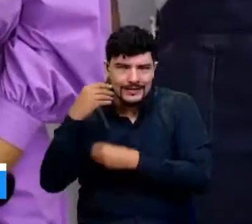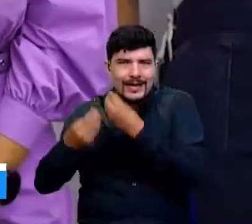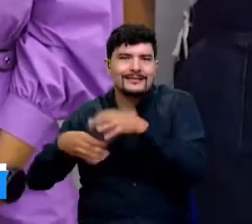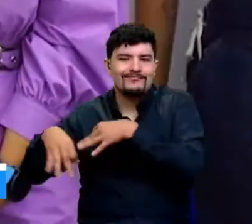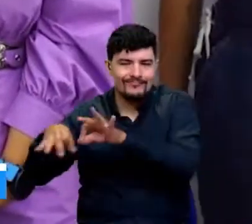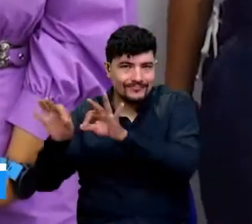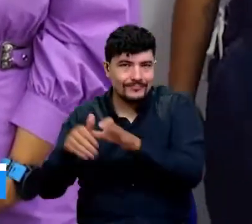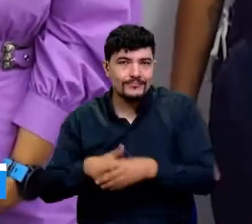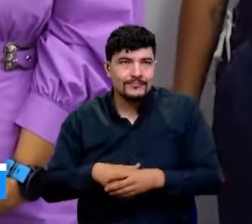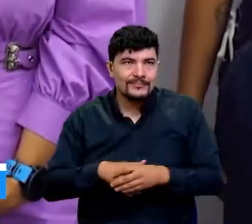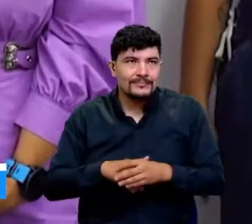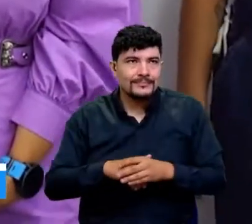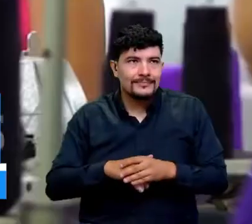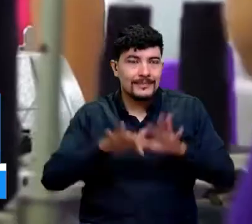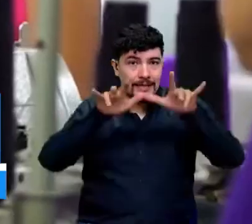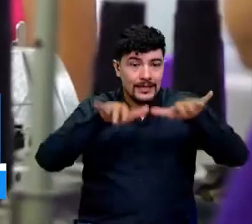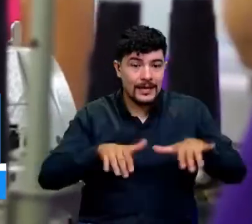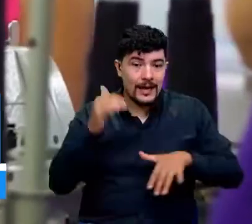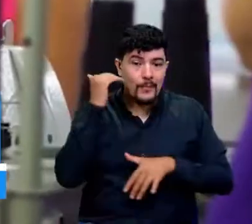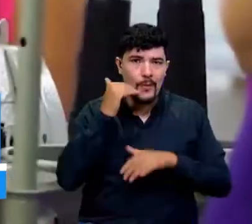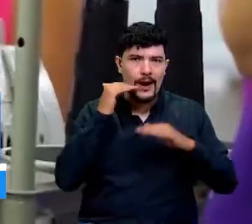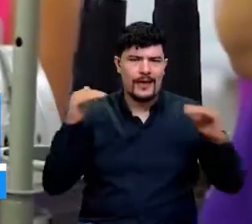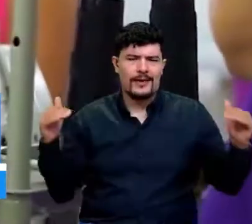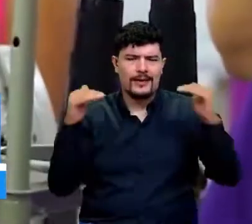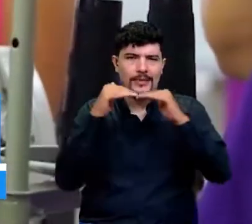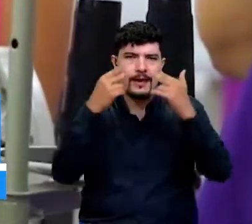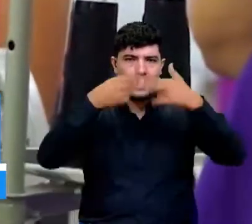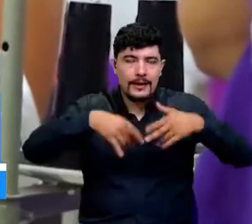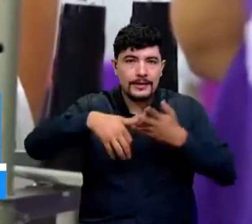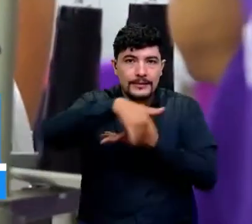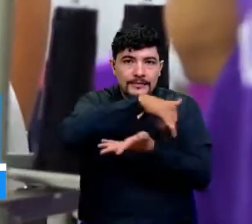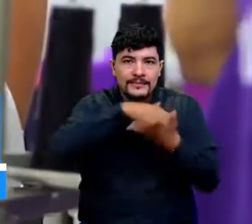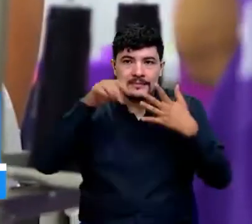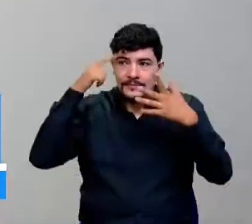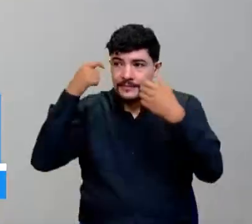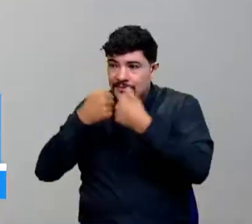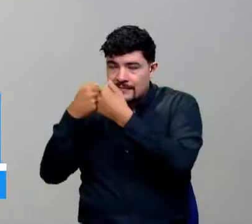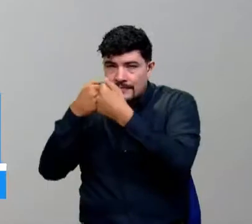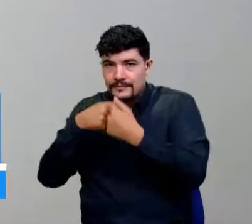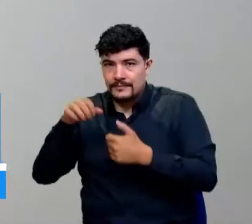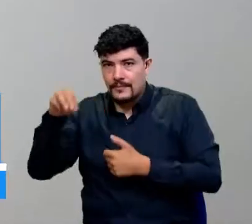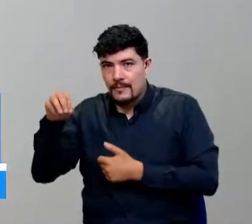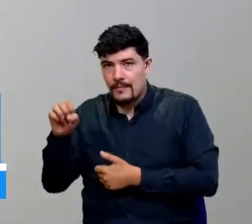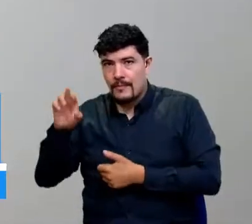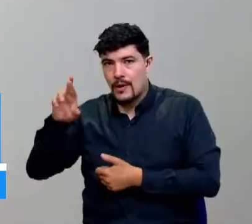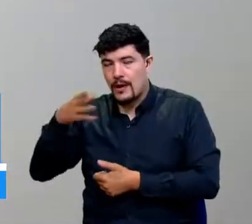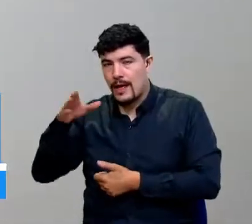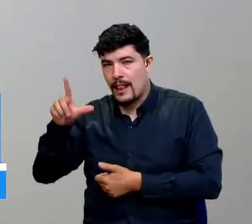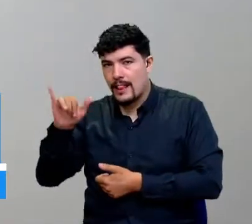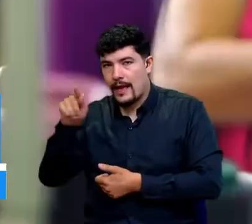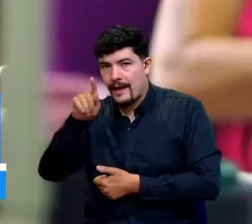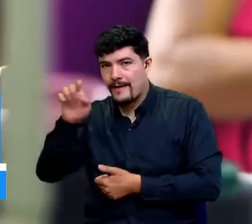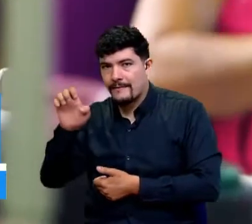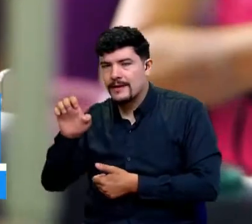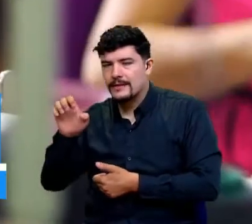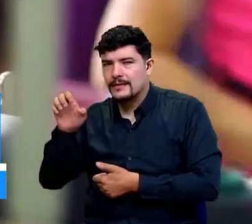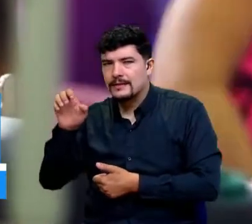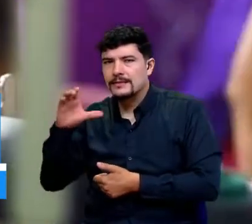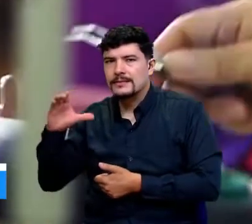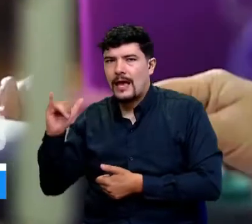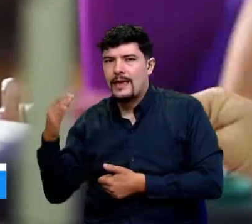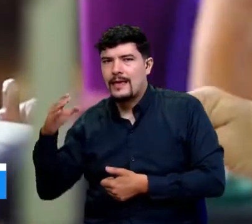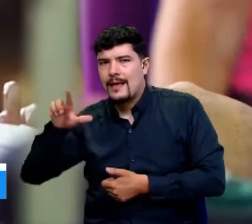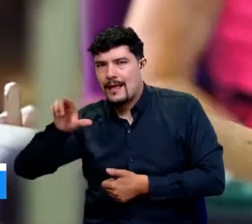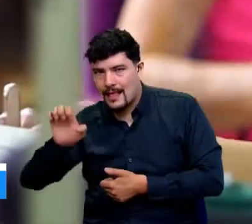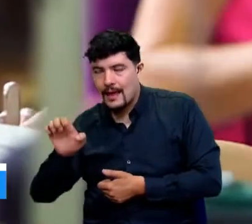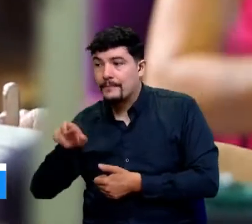estrategia promovida por la Secretaría de la Mujer y Equidad de Género de Santander, en alianza con More Life Cycling, permitirá que mujeres del departamento hagan